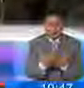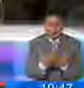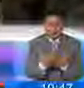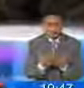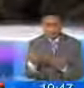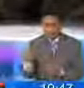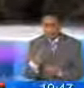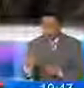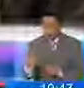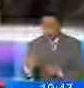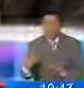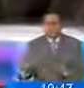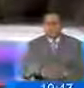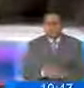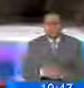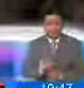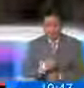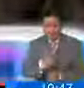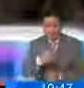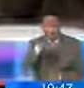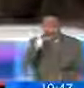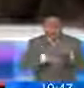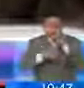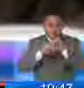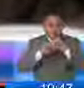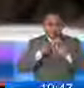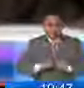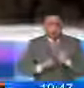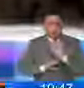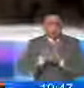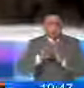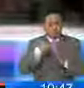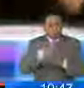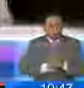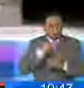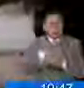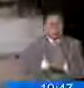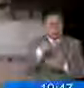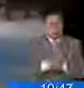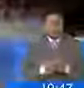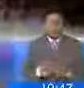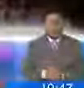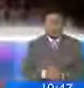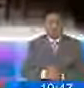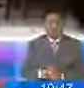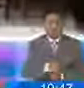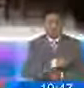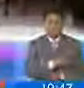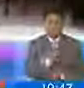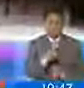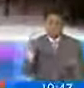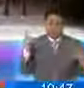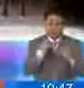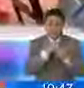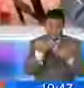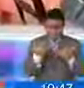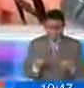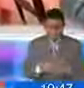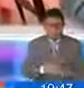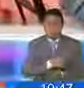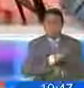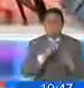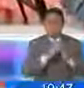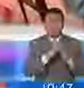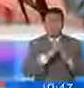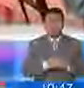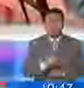aprendemos a sobrellevarnos y luchamos juntos. Qué difícil terminar esta historia. En esta casa no existe